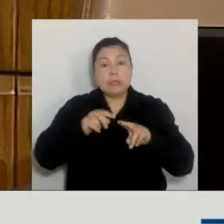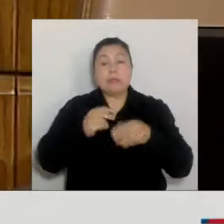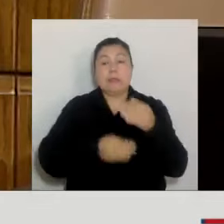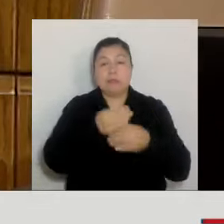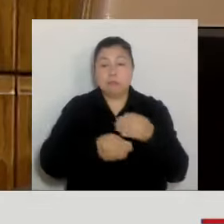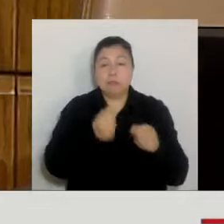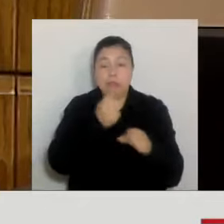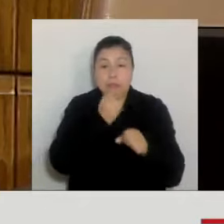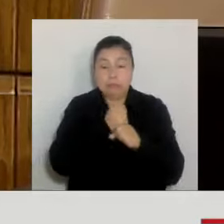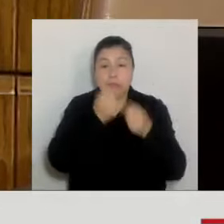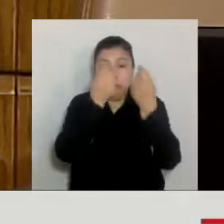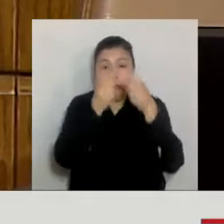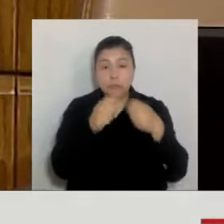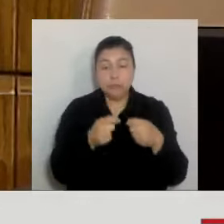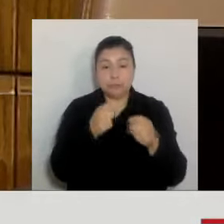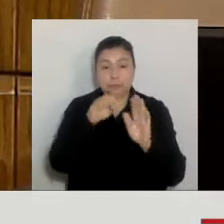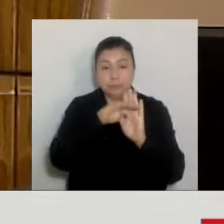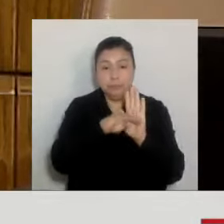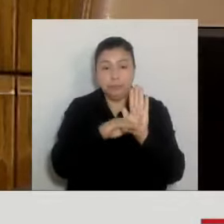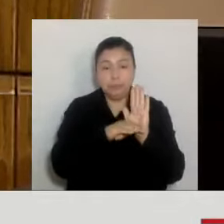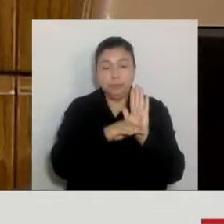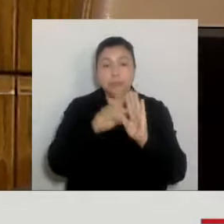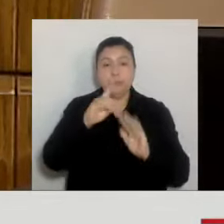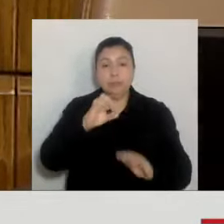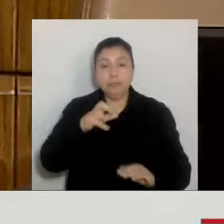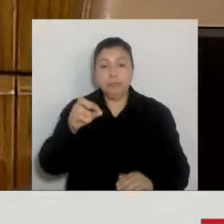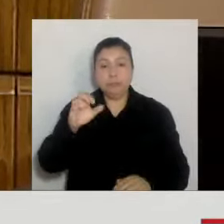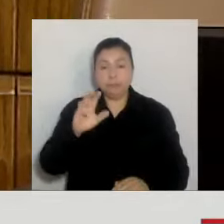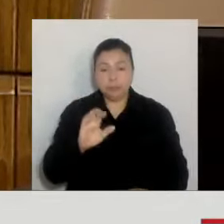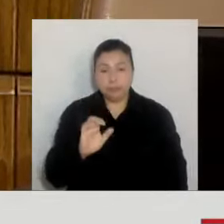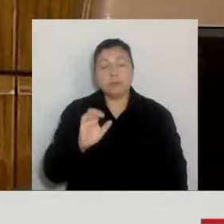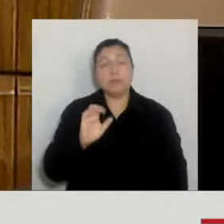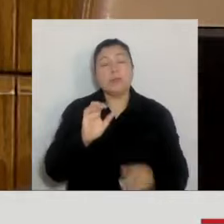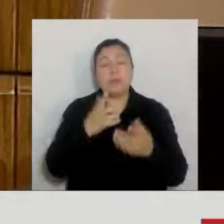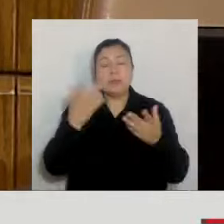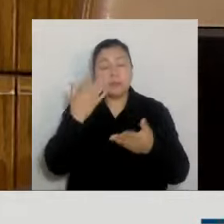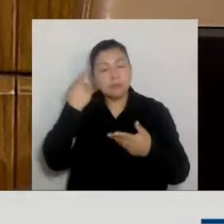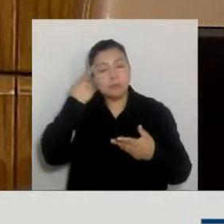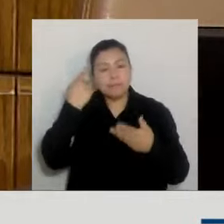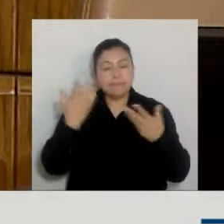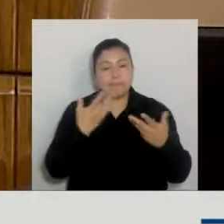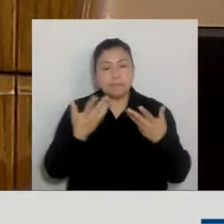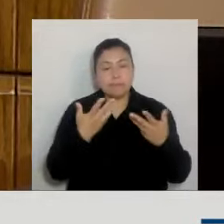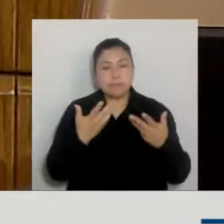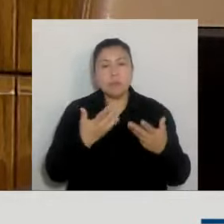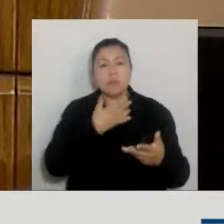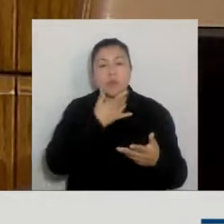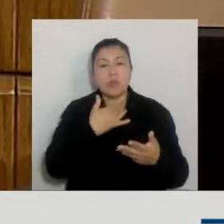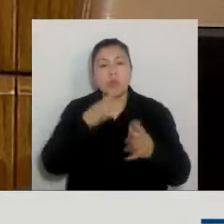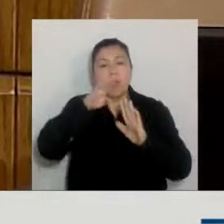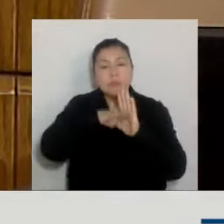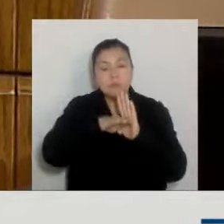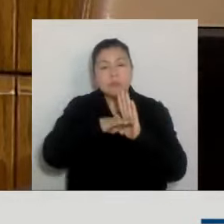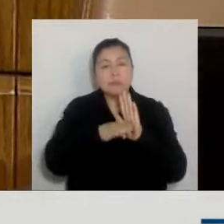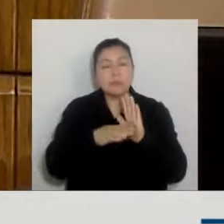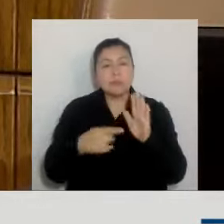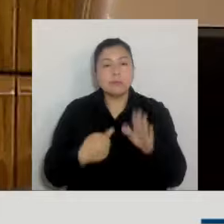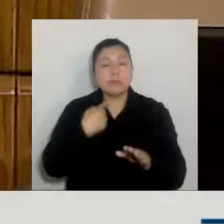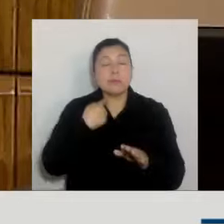evaluación de programas que hace la depr hoy día siempre es controvertida porque tiene bajas consecuencias en un mal